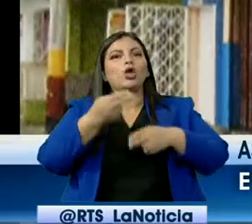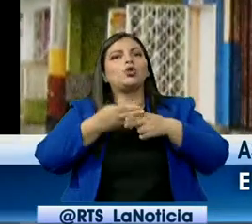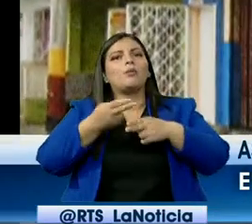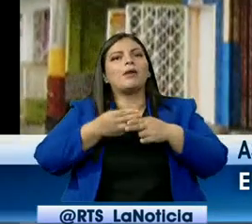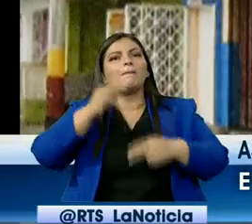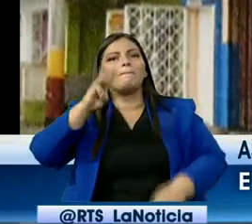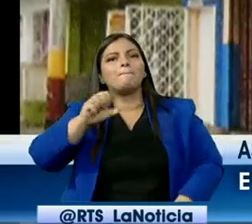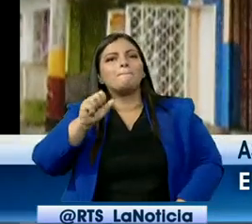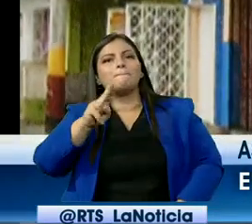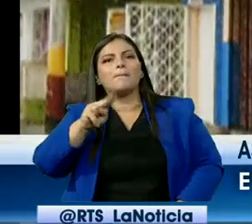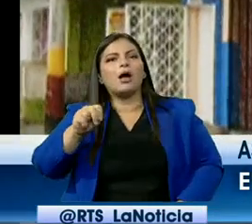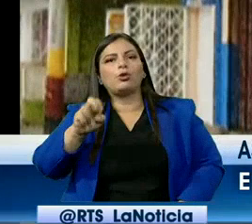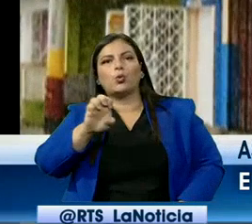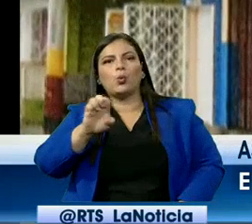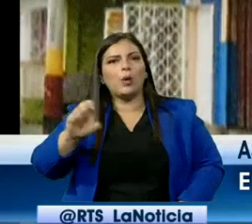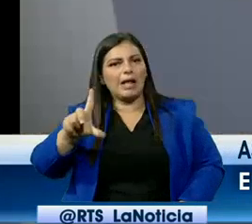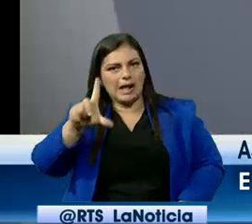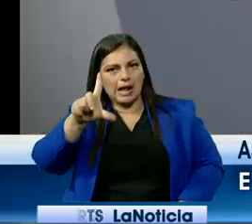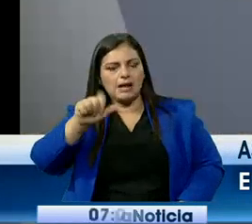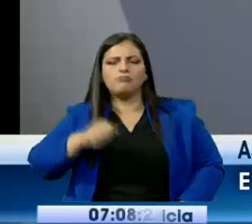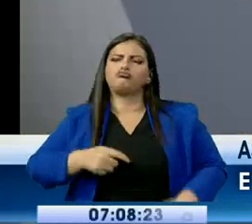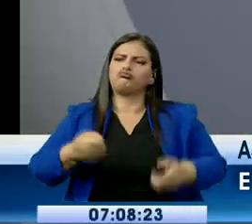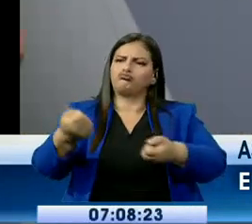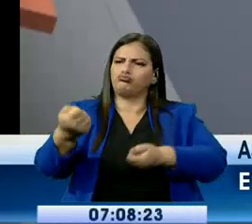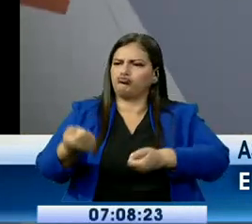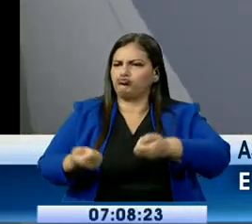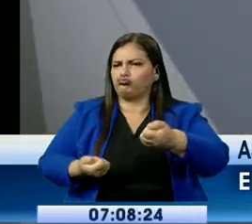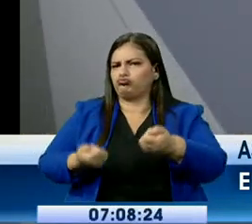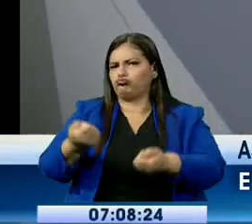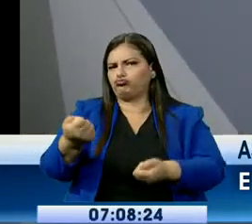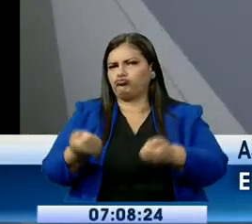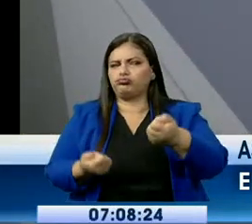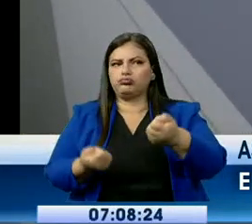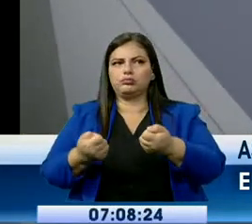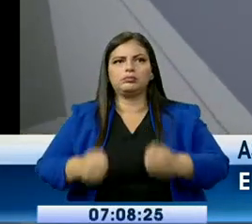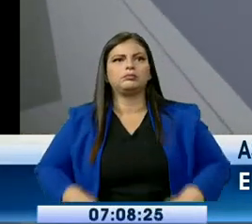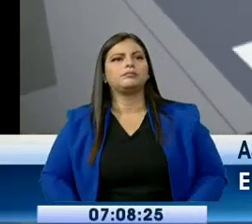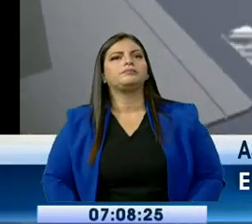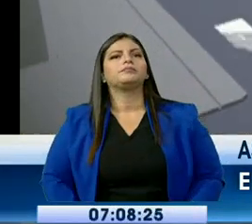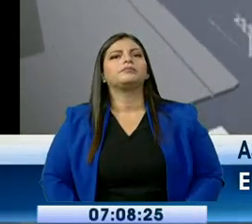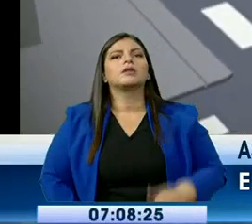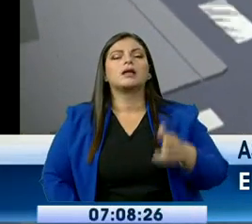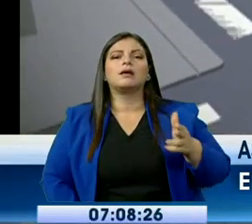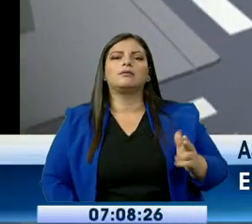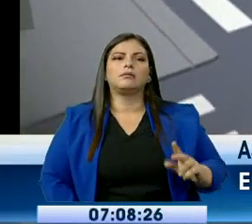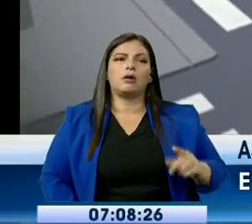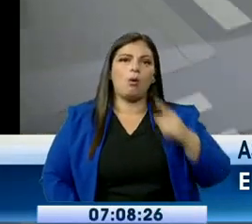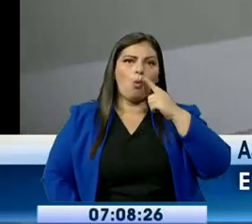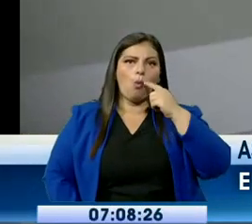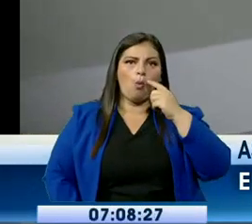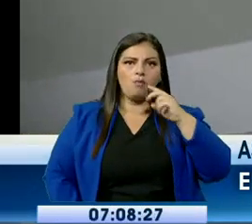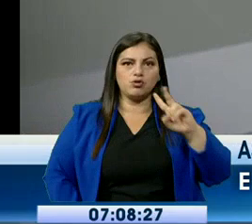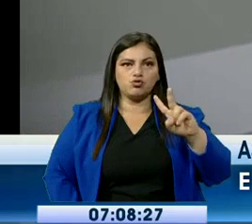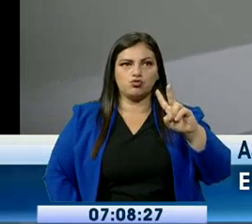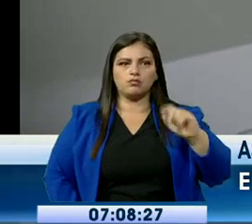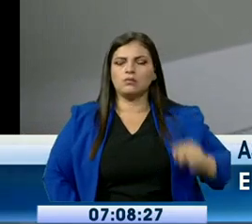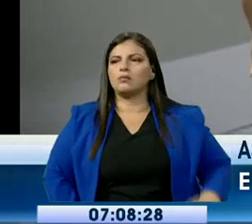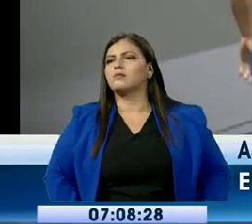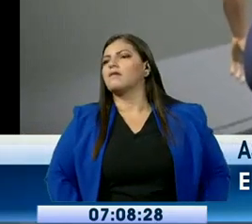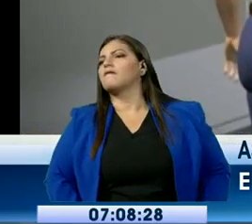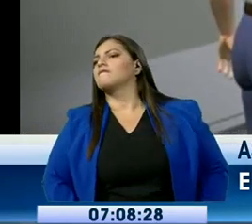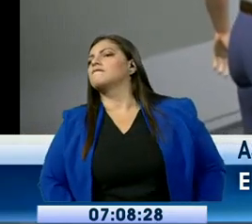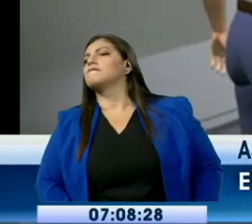100 metros de su casa por 2 sujetos armados que lo esperaban en una de esas esquinas cuando era la medianoche, y al